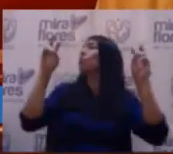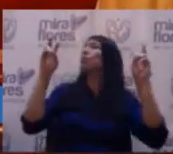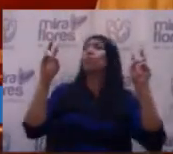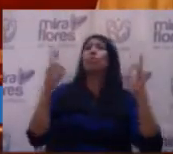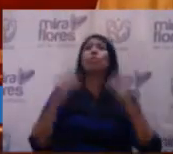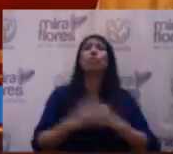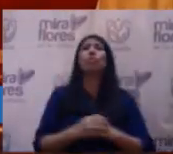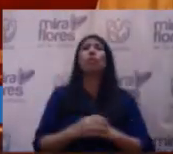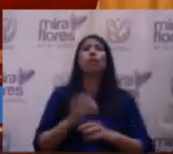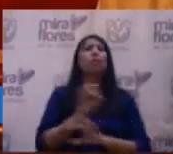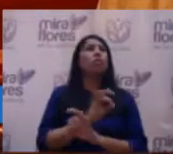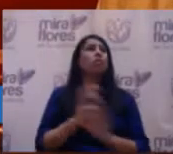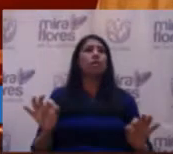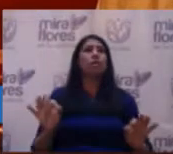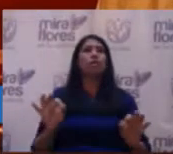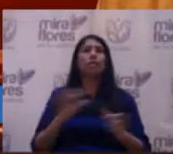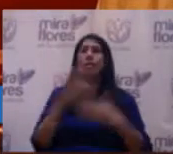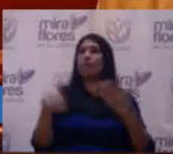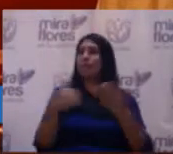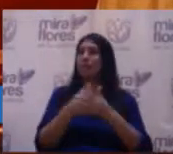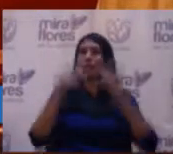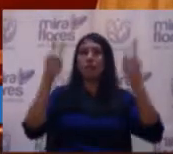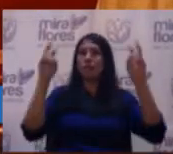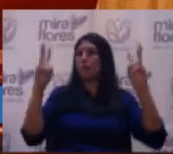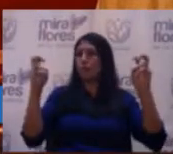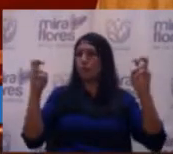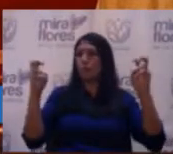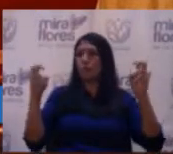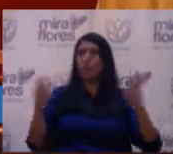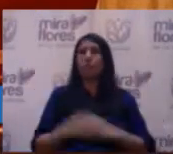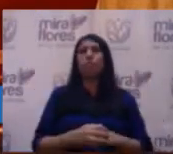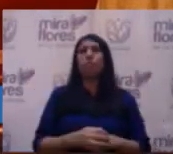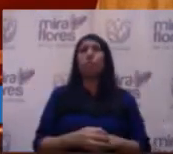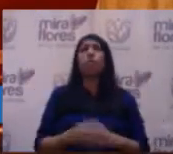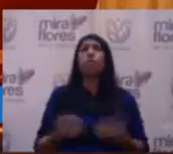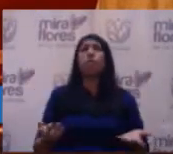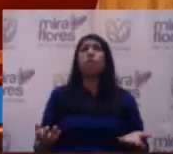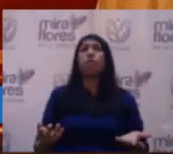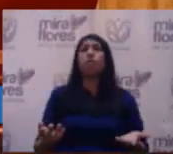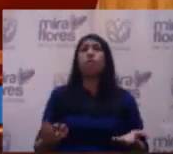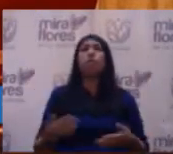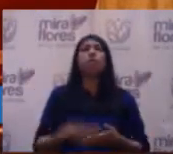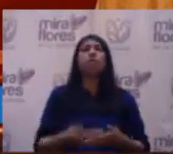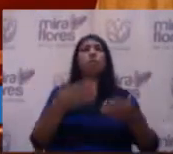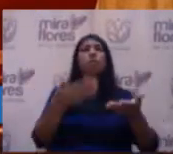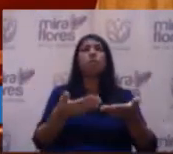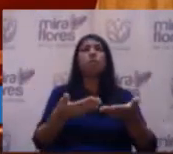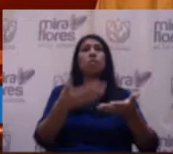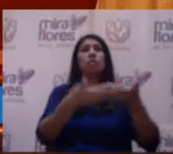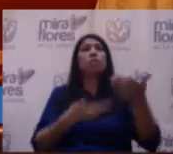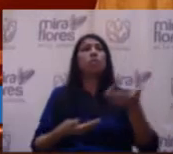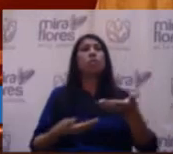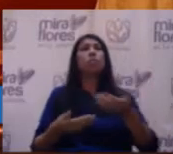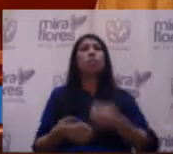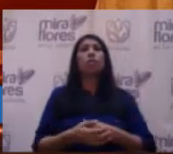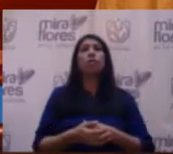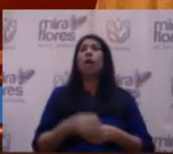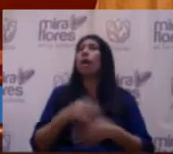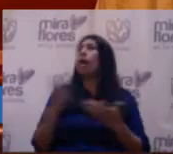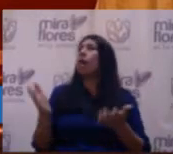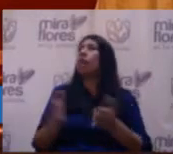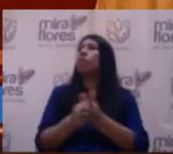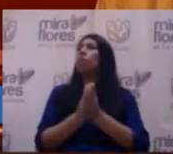En despacho no, señor alcalde. No tenemos más temas en despacho. Pasaremos entonces a lo que son informes. Perdón, antes de informes. ¿Hay algún